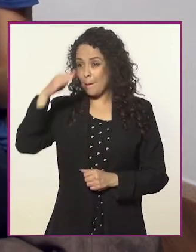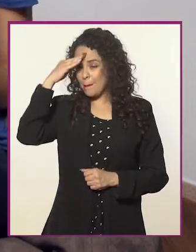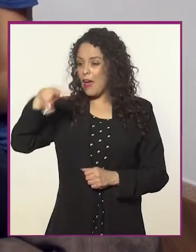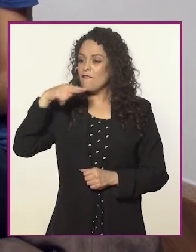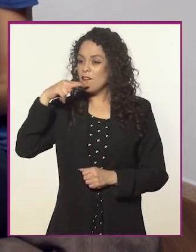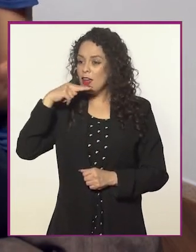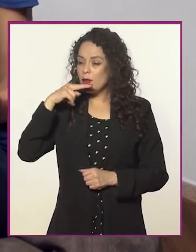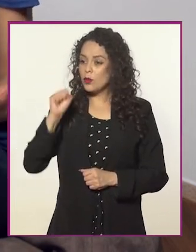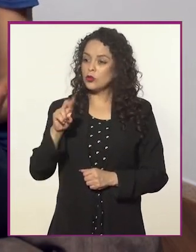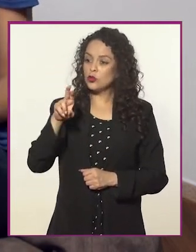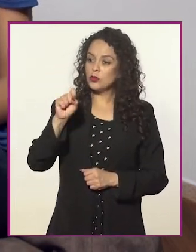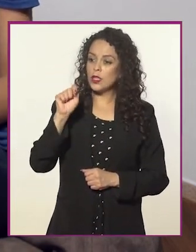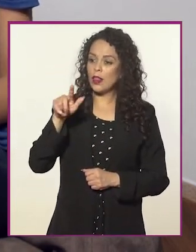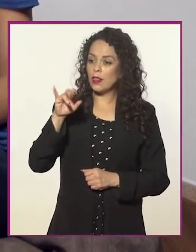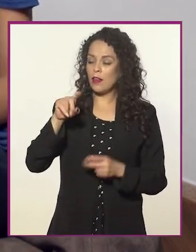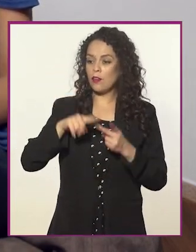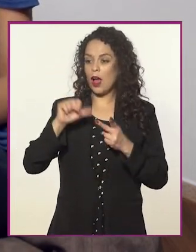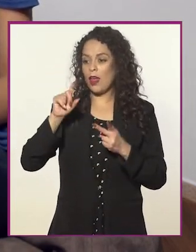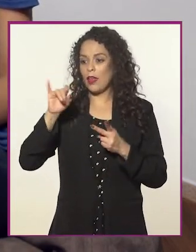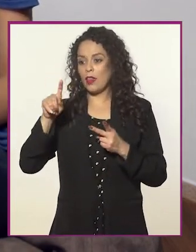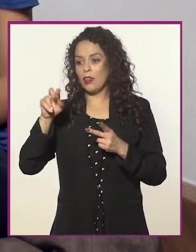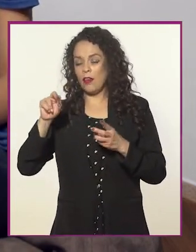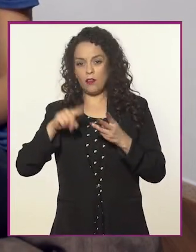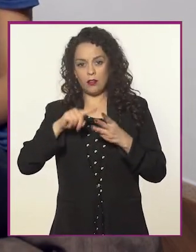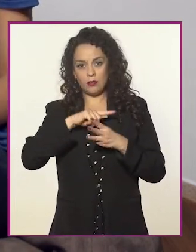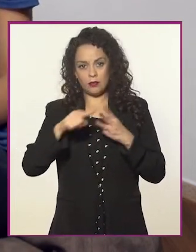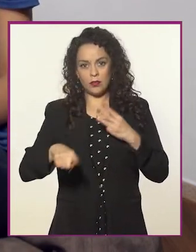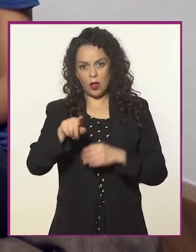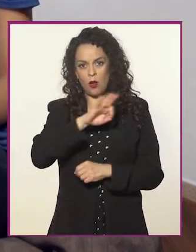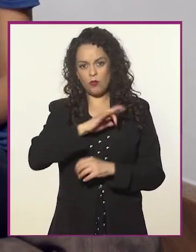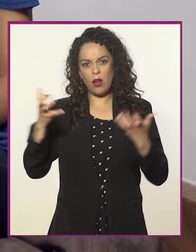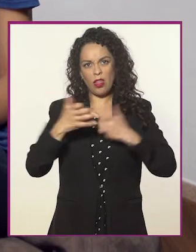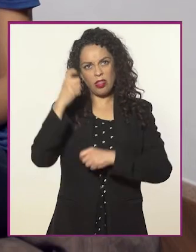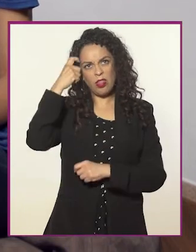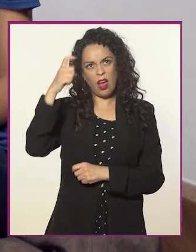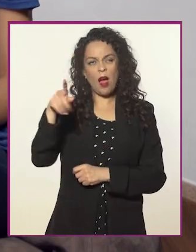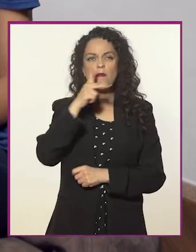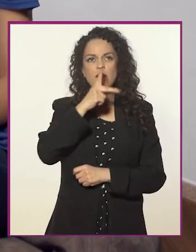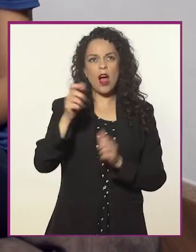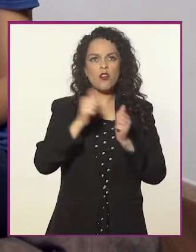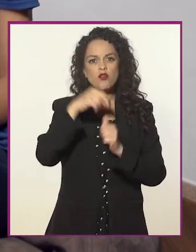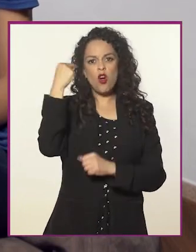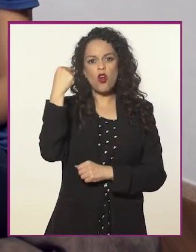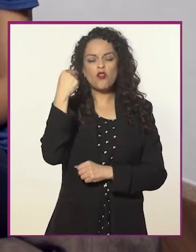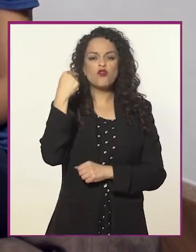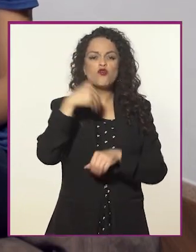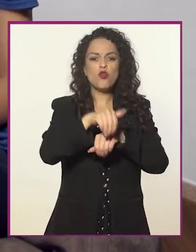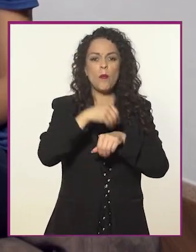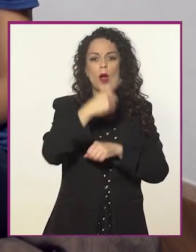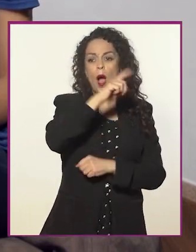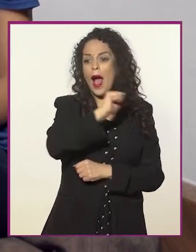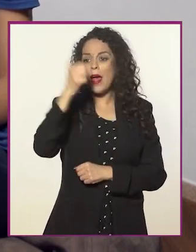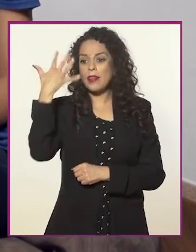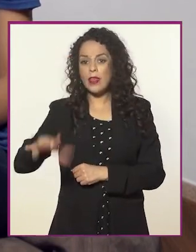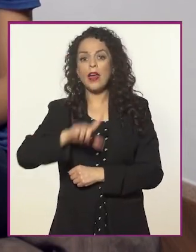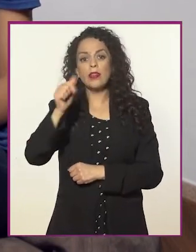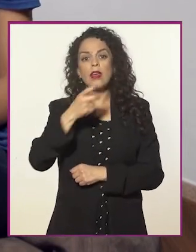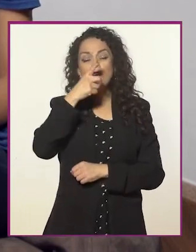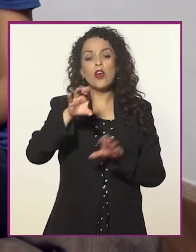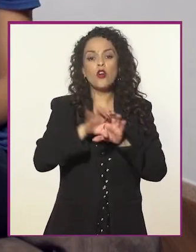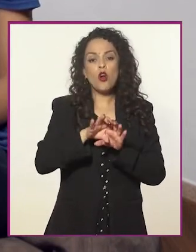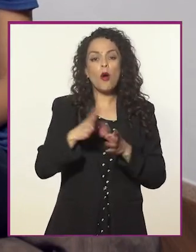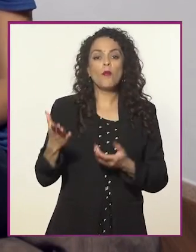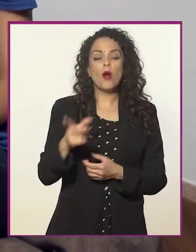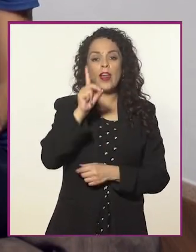verbos, sustantivos y adjetivos. También puedes inventar las palabras de los números del 1 al 10 y luego decidir cómo se dicen las decenas o